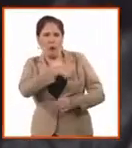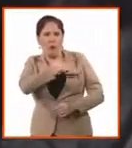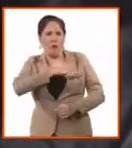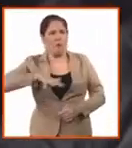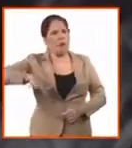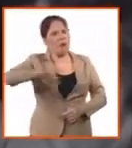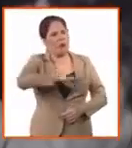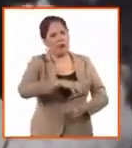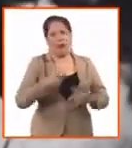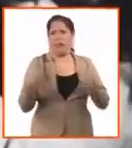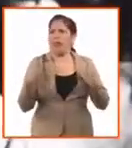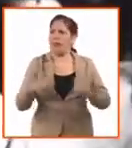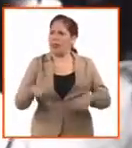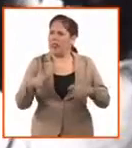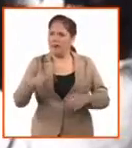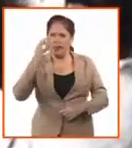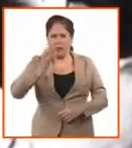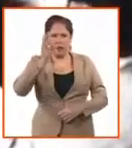quiero